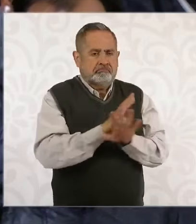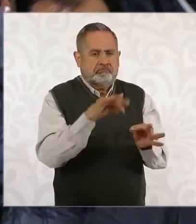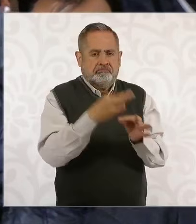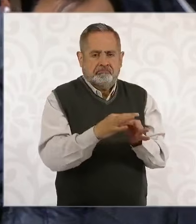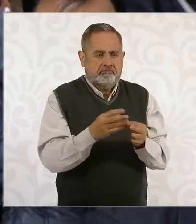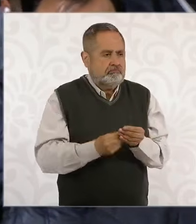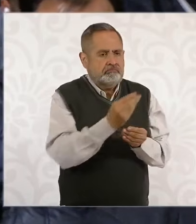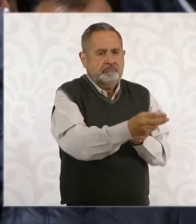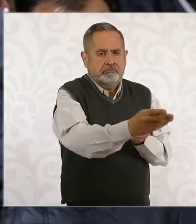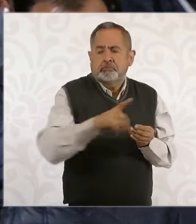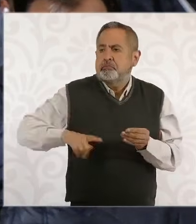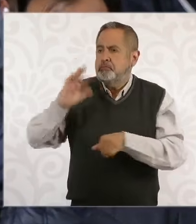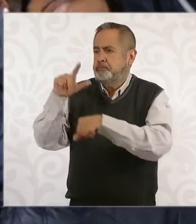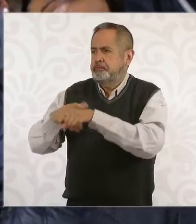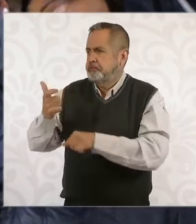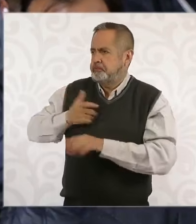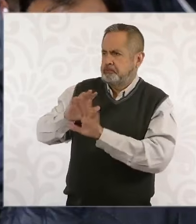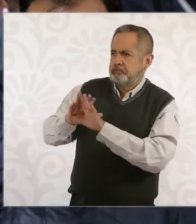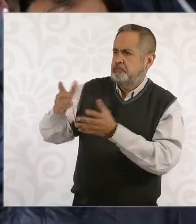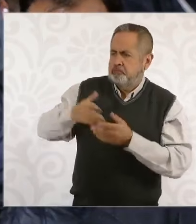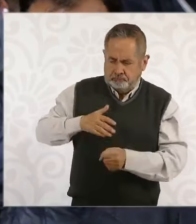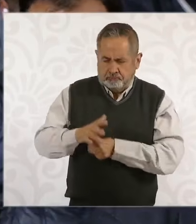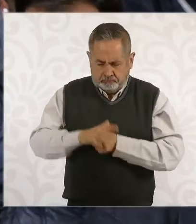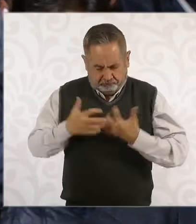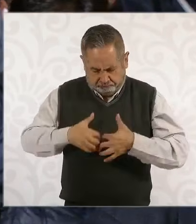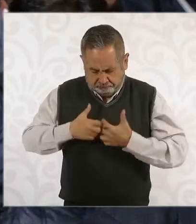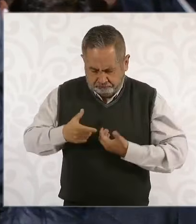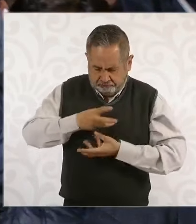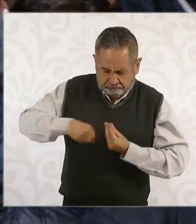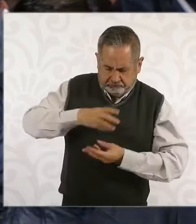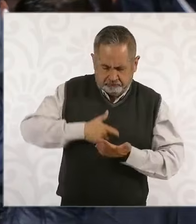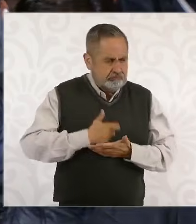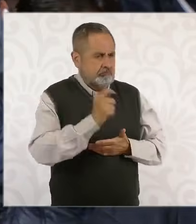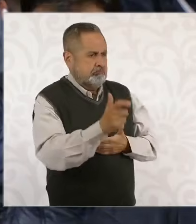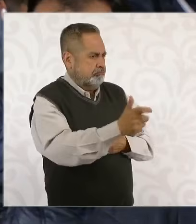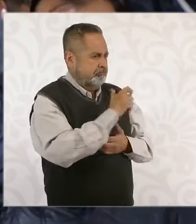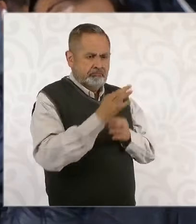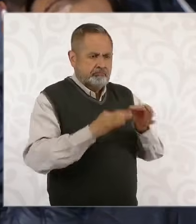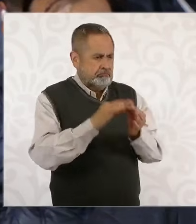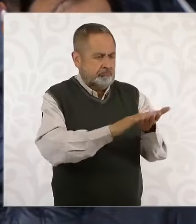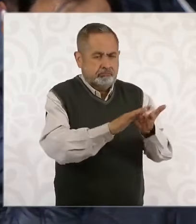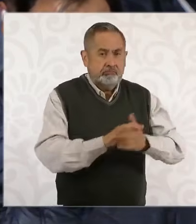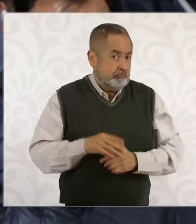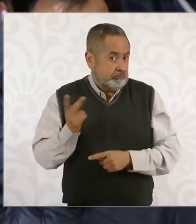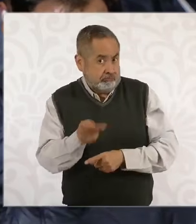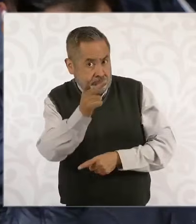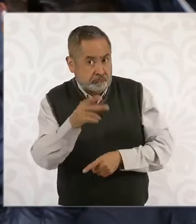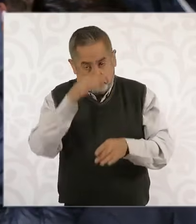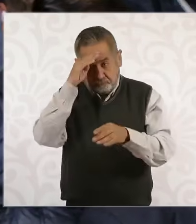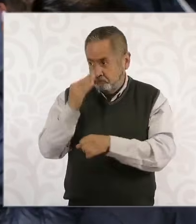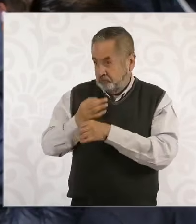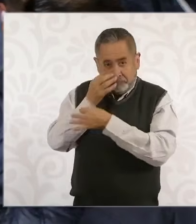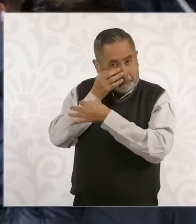ayuda como tal del gobierno federal para que pueda pagar solo sus deudas. Si con este esquema y con lo que han